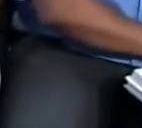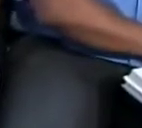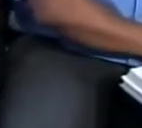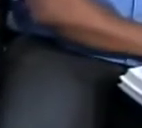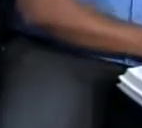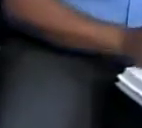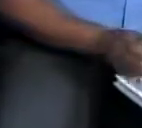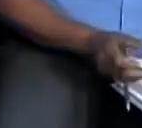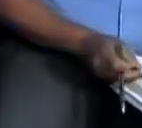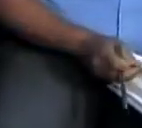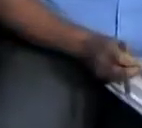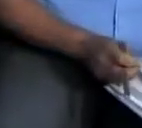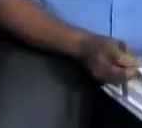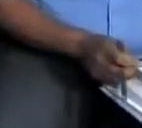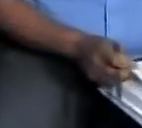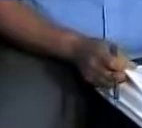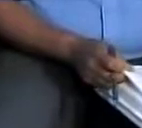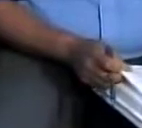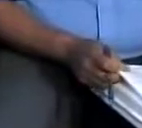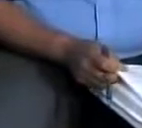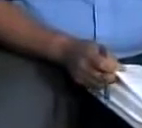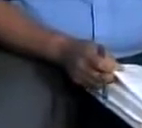Cuyo espíritu no tiene rienda.